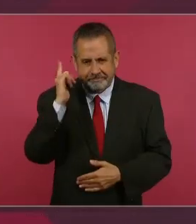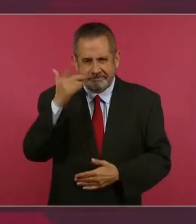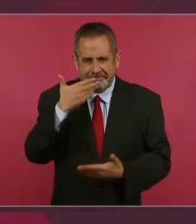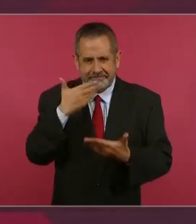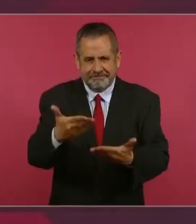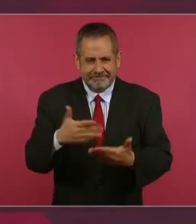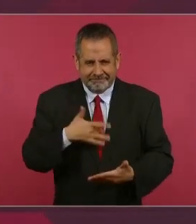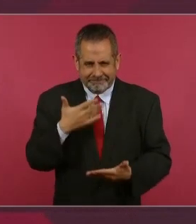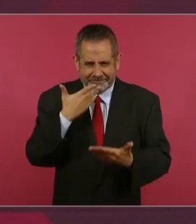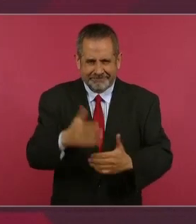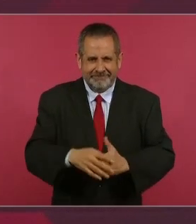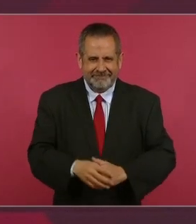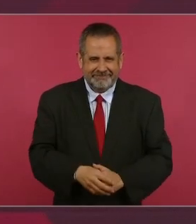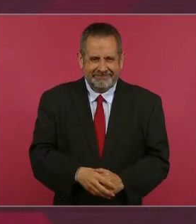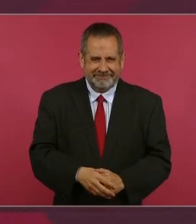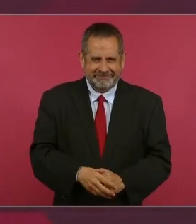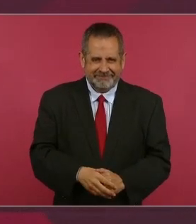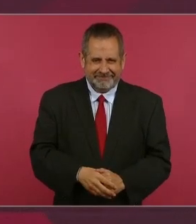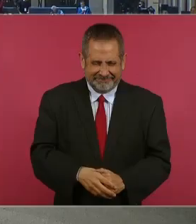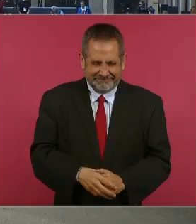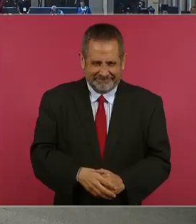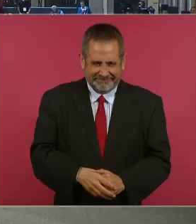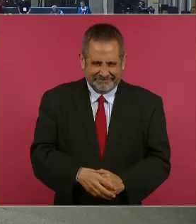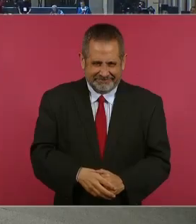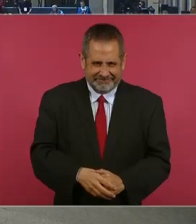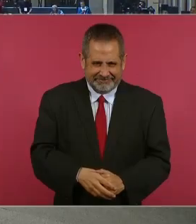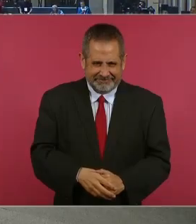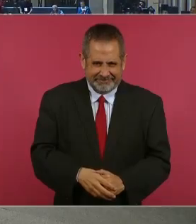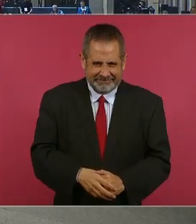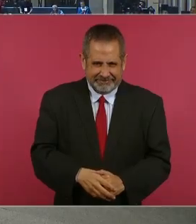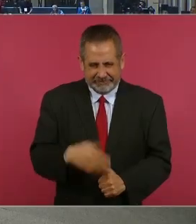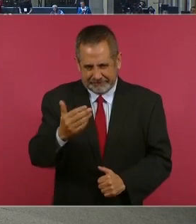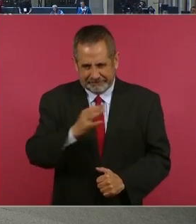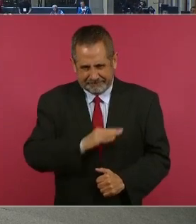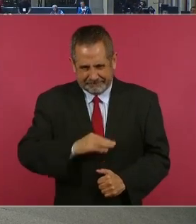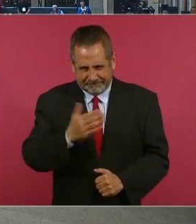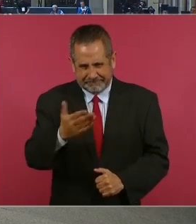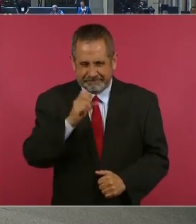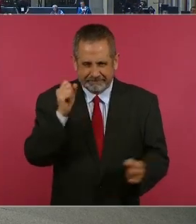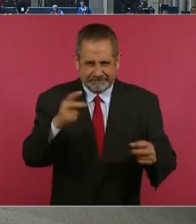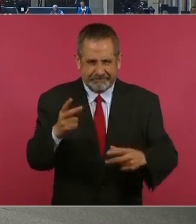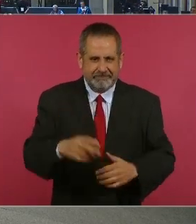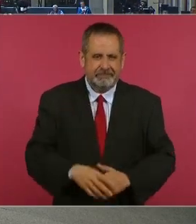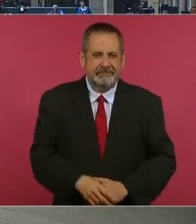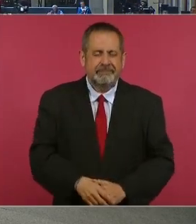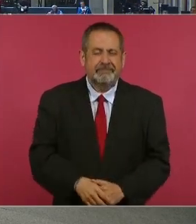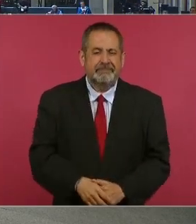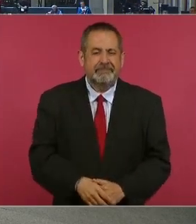Felicidades, nos vemos.